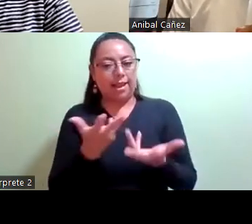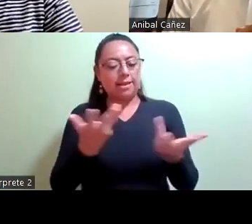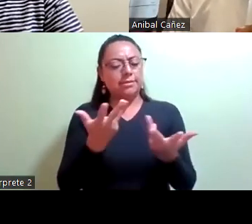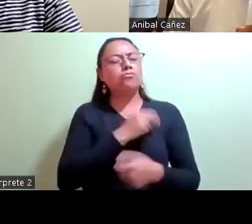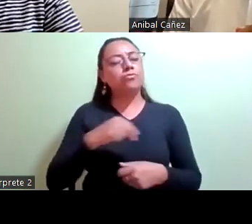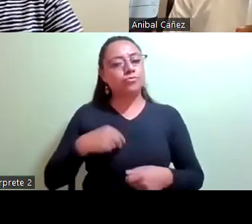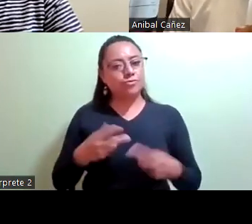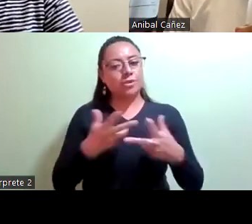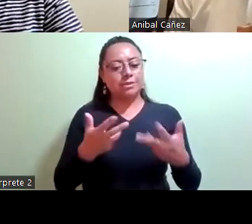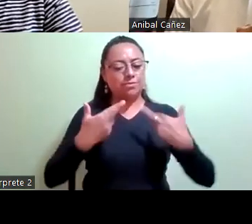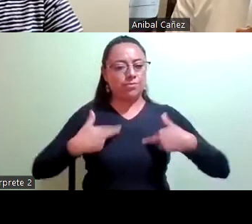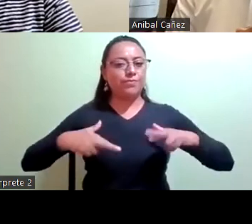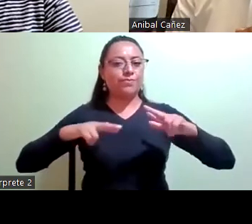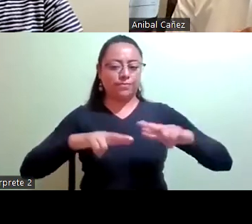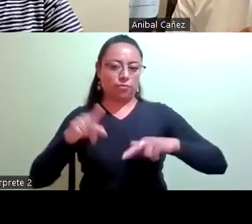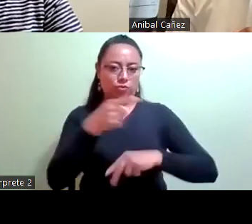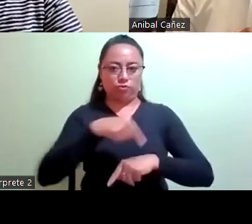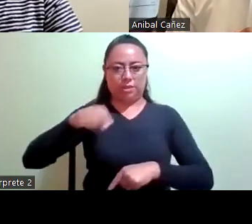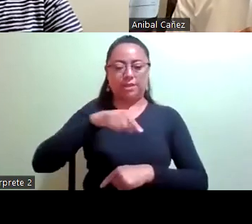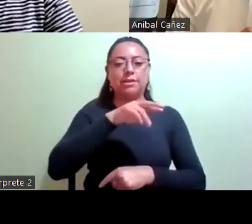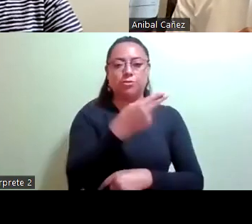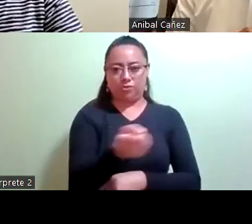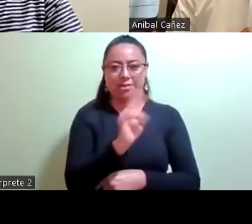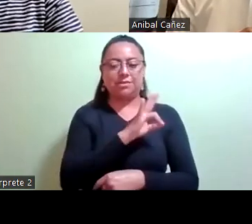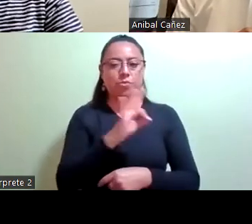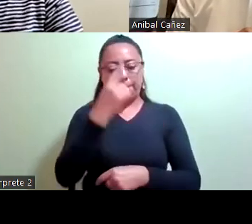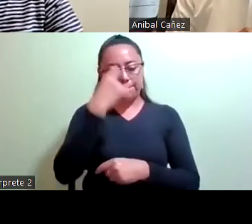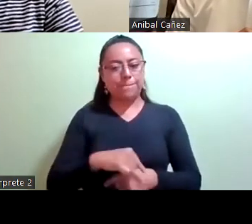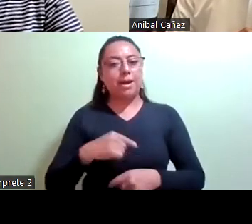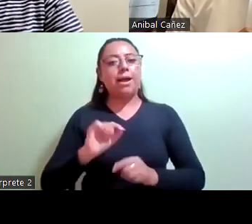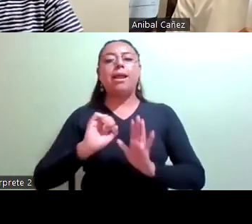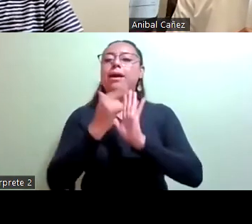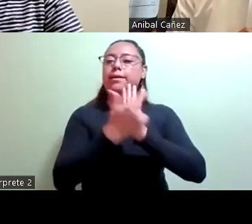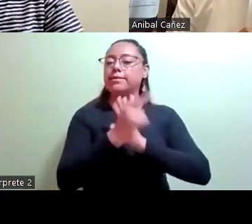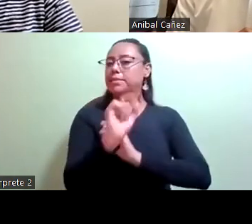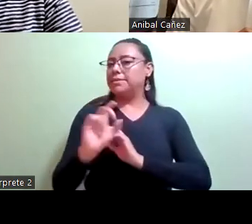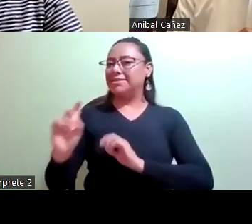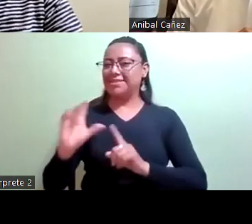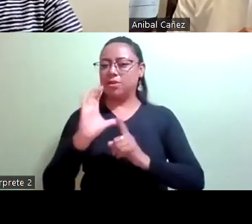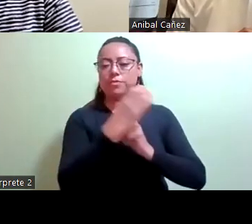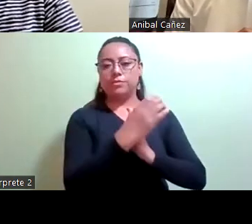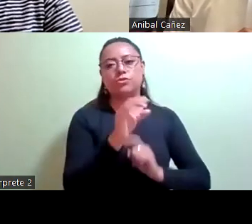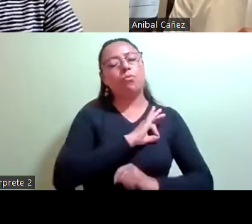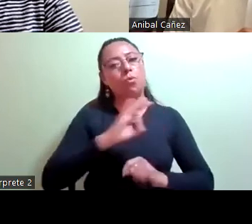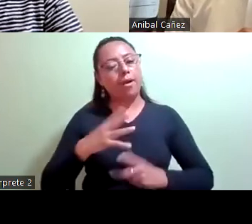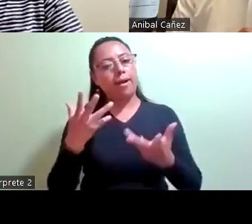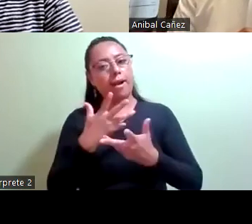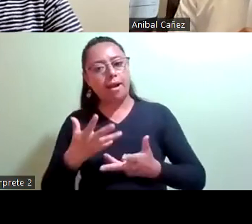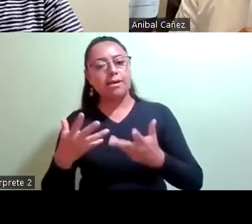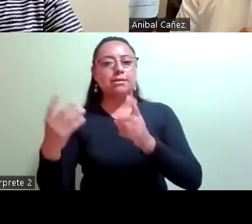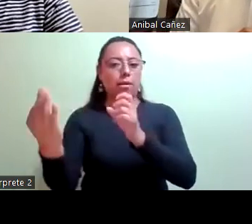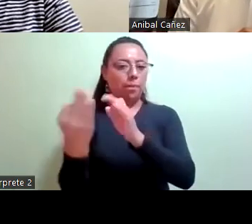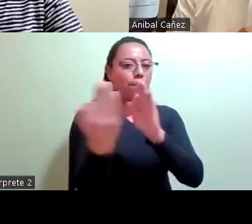que ustedes tengan a bien darnos para en nombre de la Comisión de Agenda 2030 del Congreso de la Ciudad de México hacer los acercamientos, y estoy